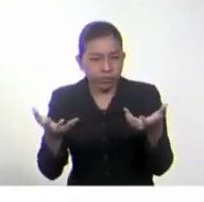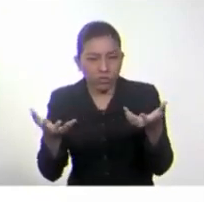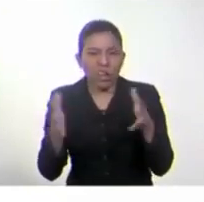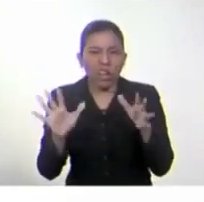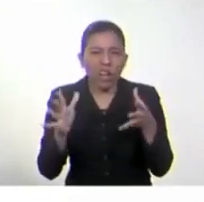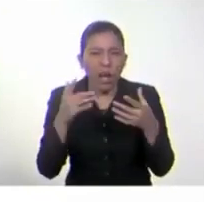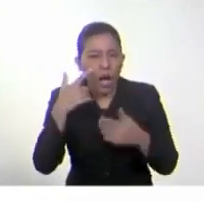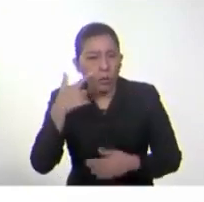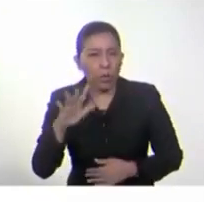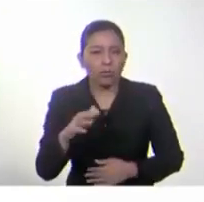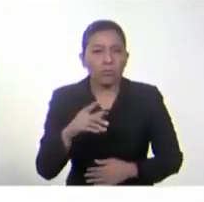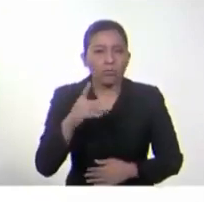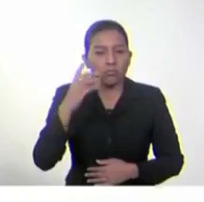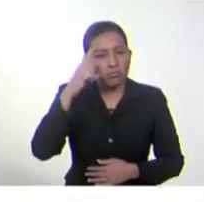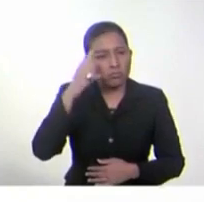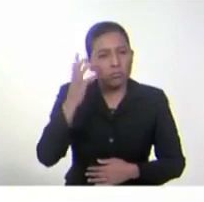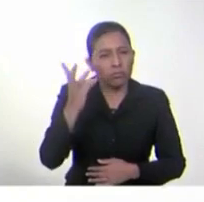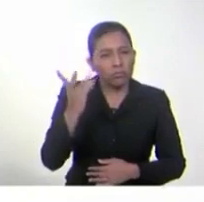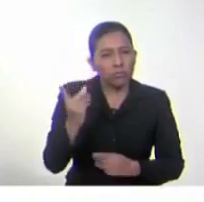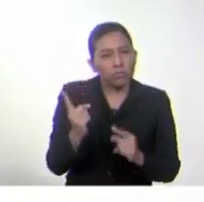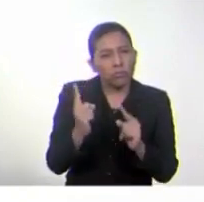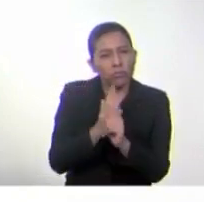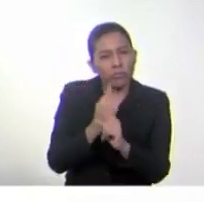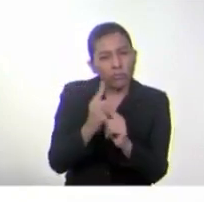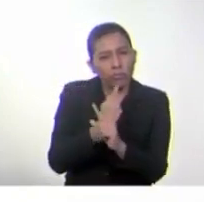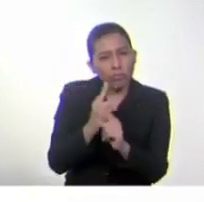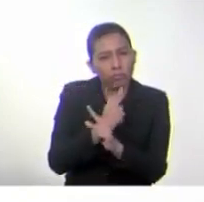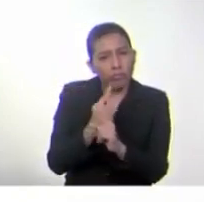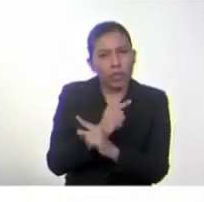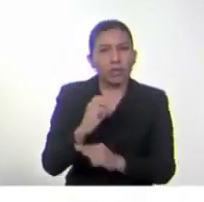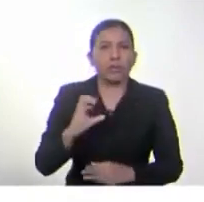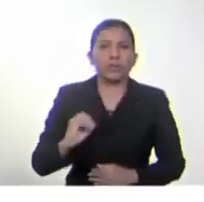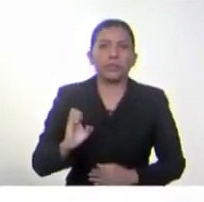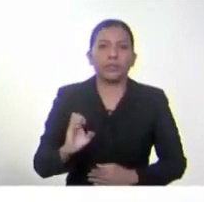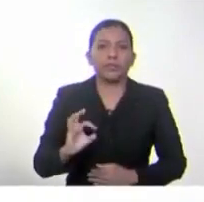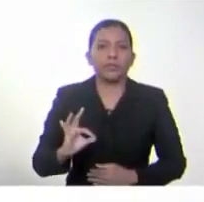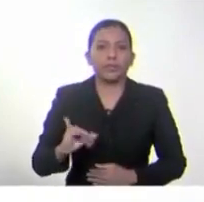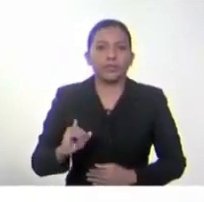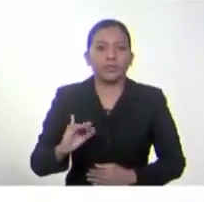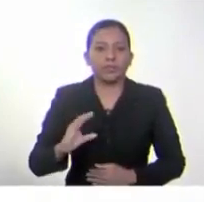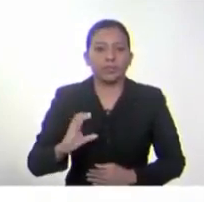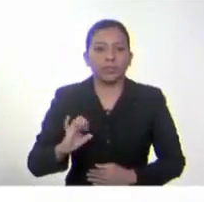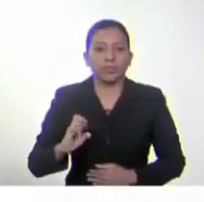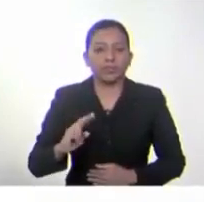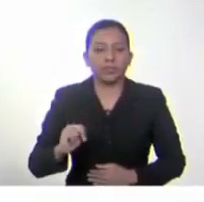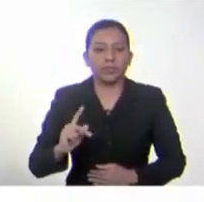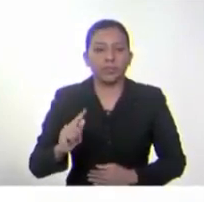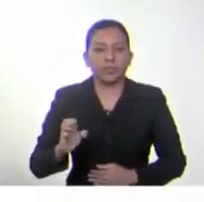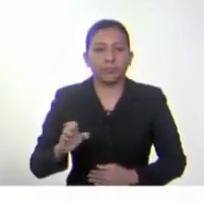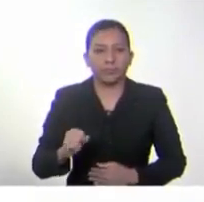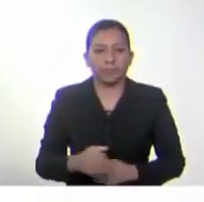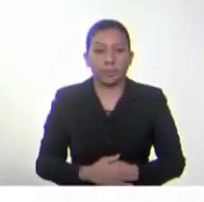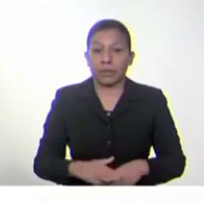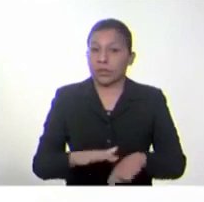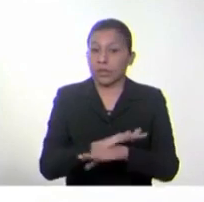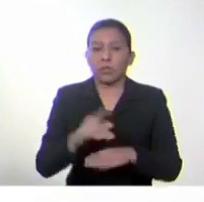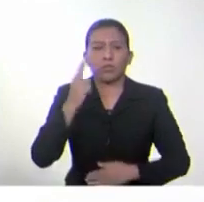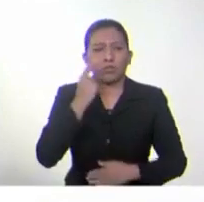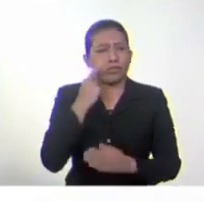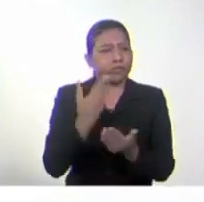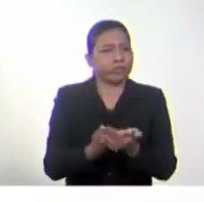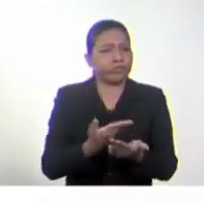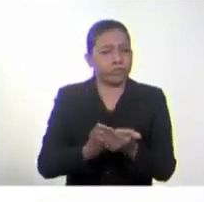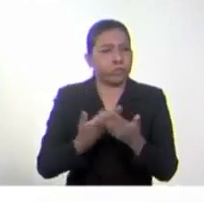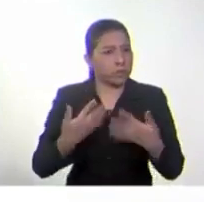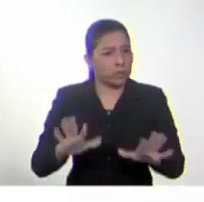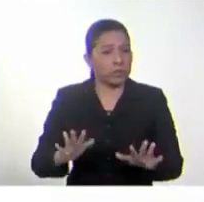enteros, podrían ajustarse o cambiarse los coeficientes. Siguiente paso, comprobación. Después